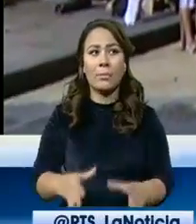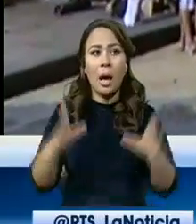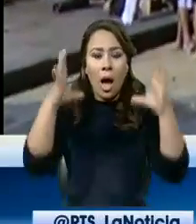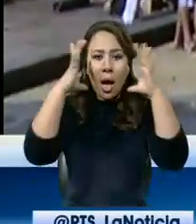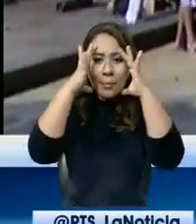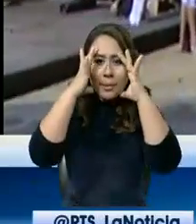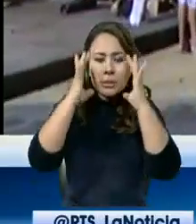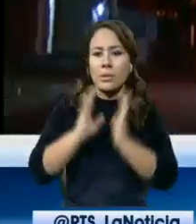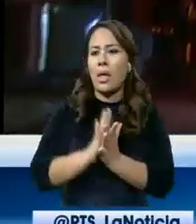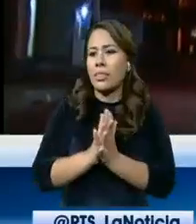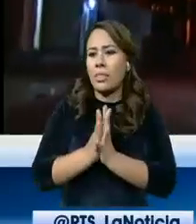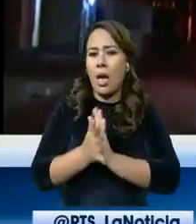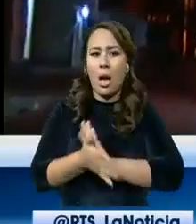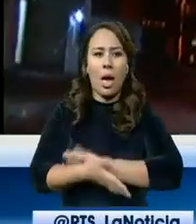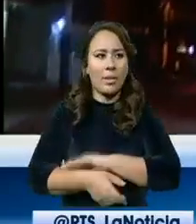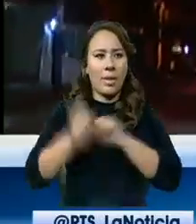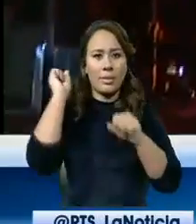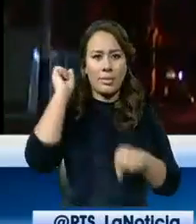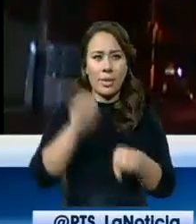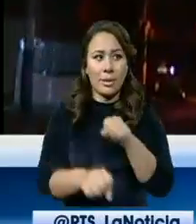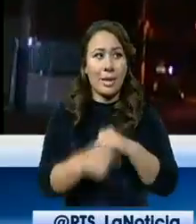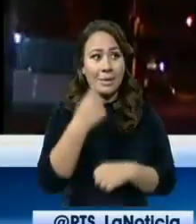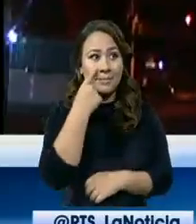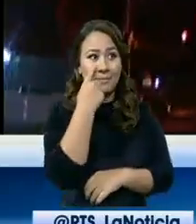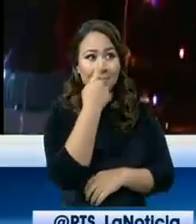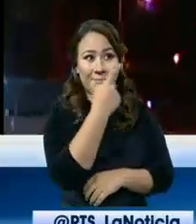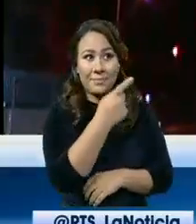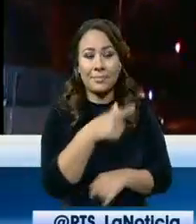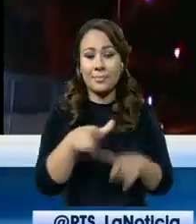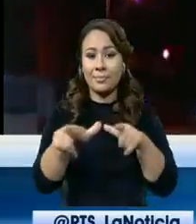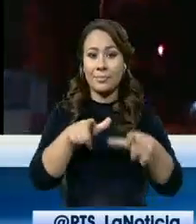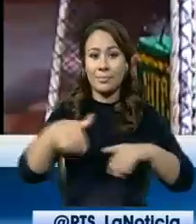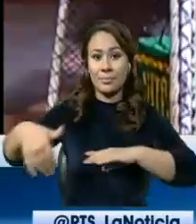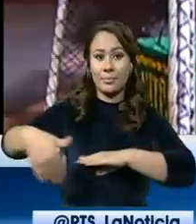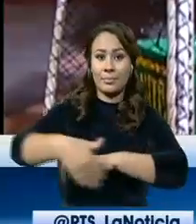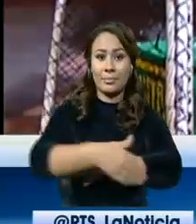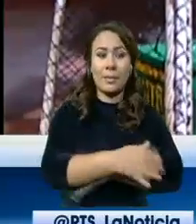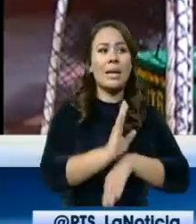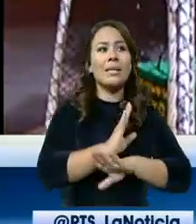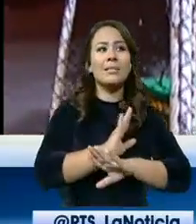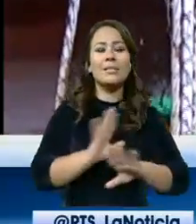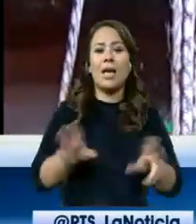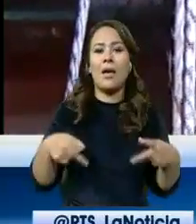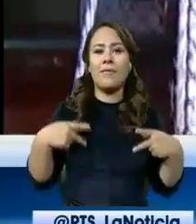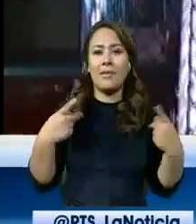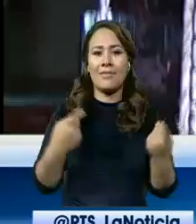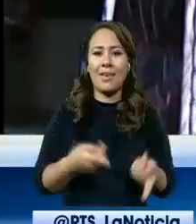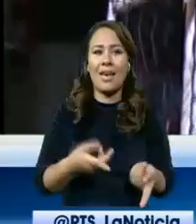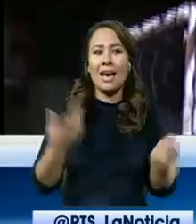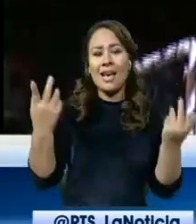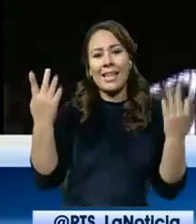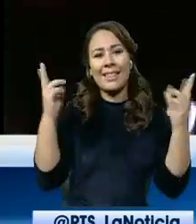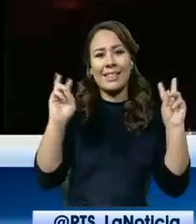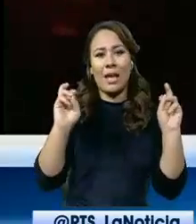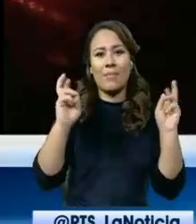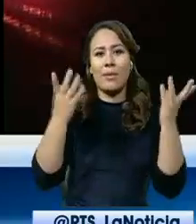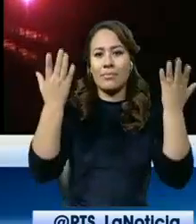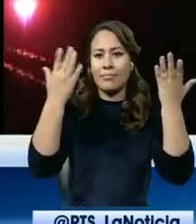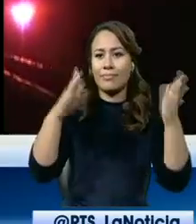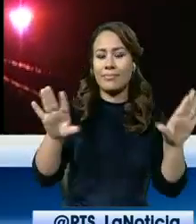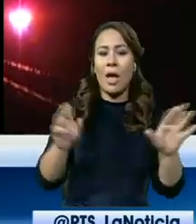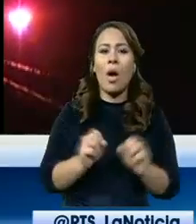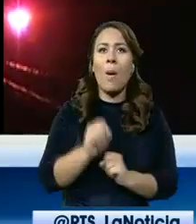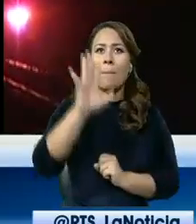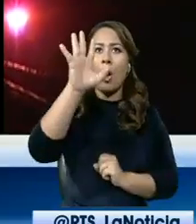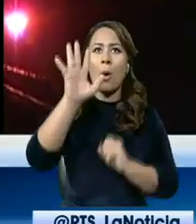no le vayan haciendo daño. En este sector de la urbe porteña ya se vive un ambiente de fin de año, incluso